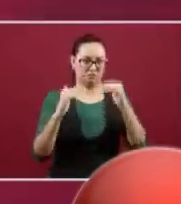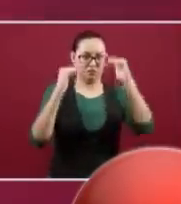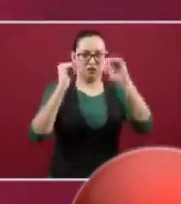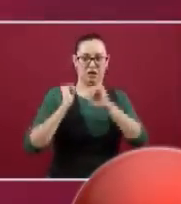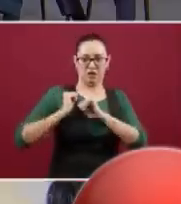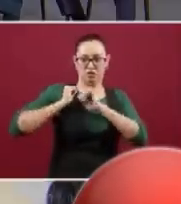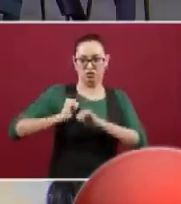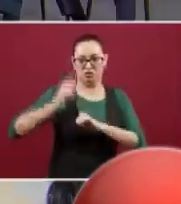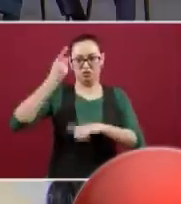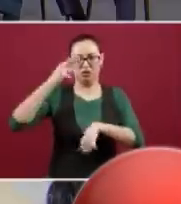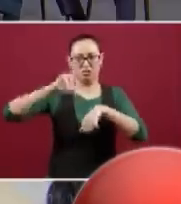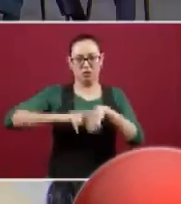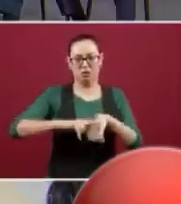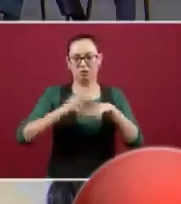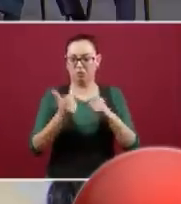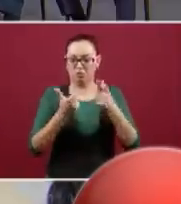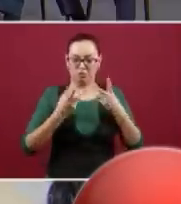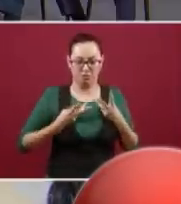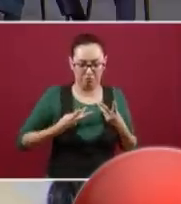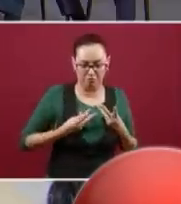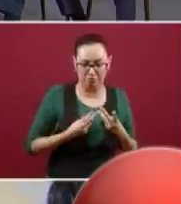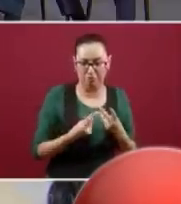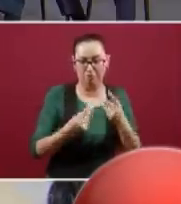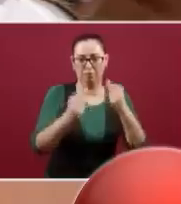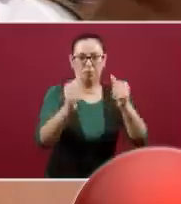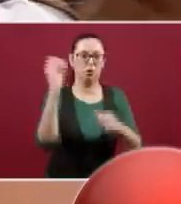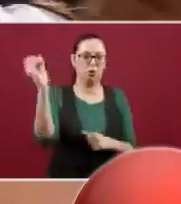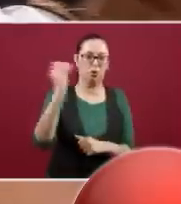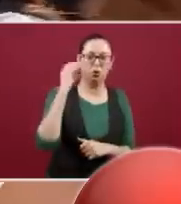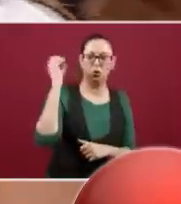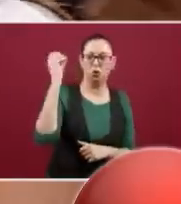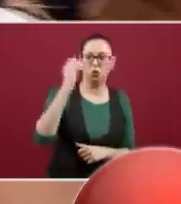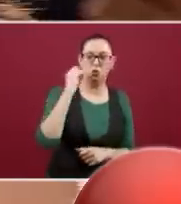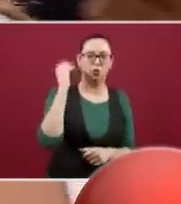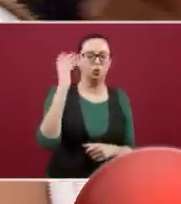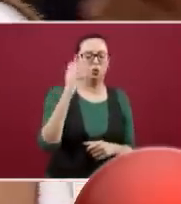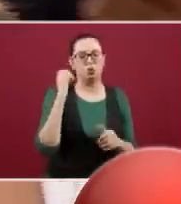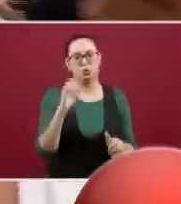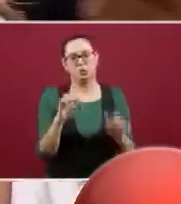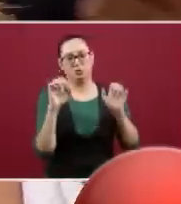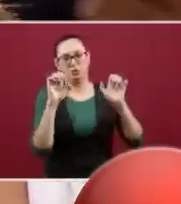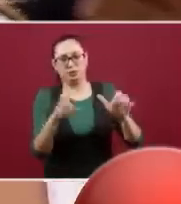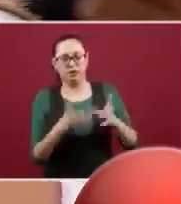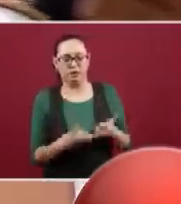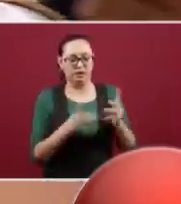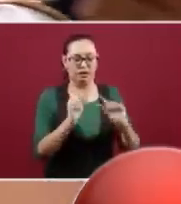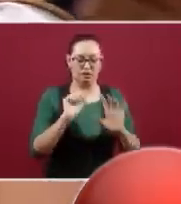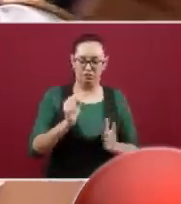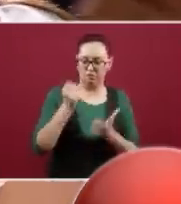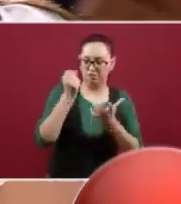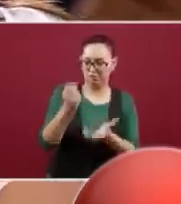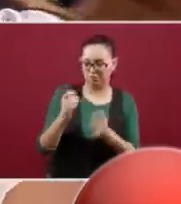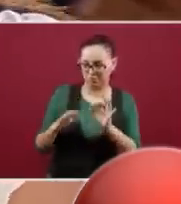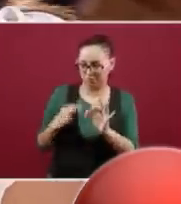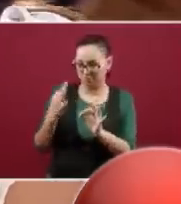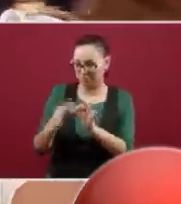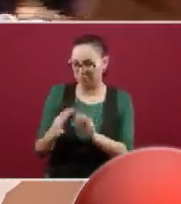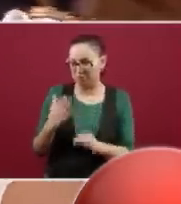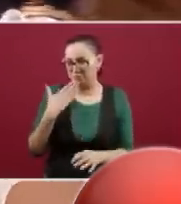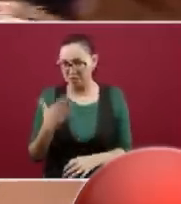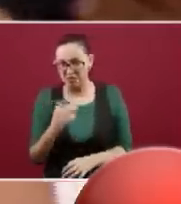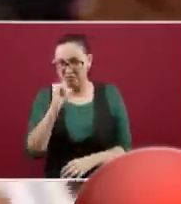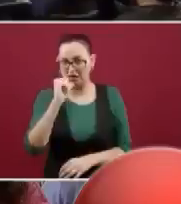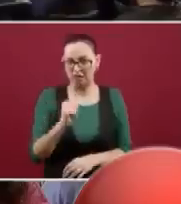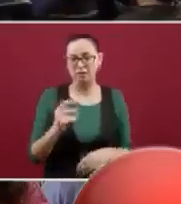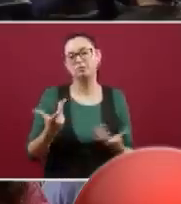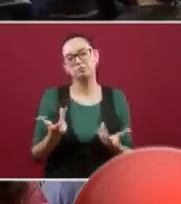las manejan gasten el dinero en algunos eventos y no se esté destinando el presupuesto de forma correcta. Es